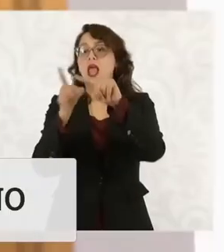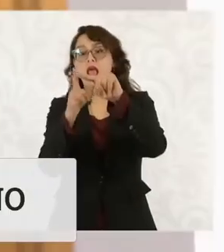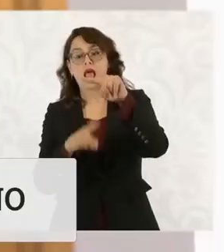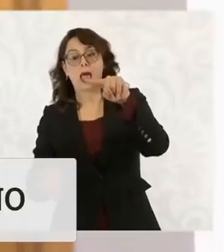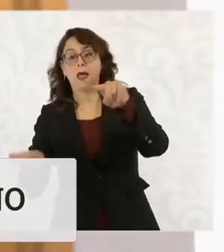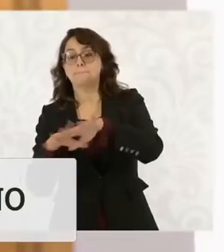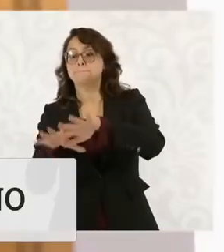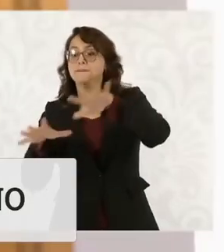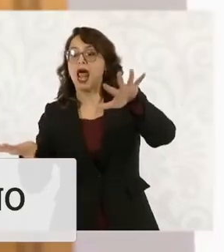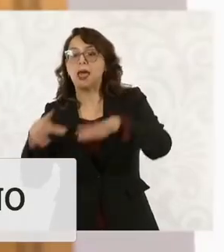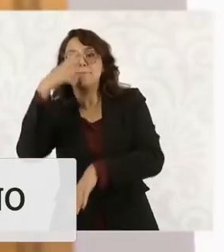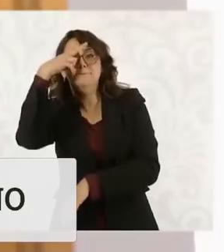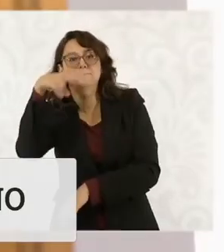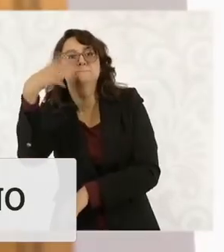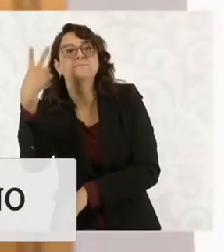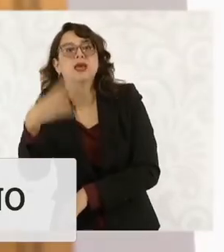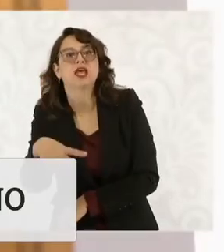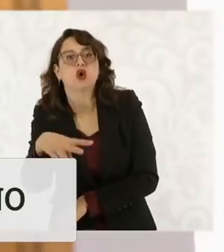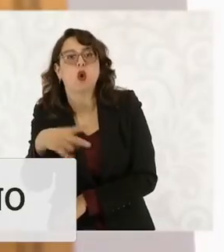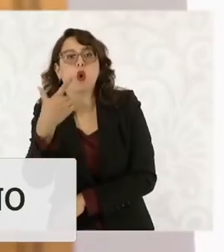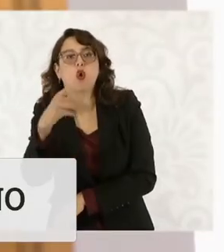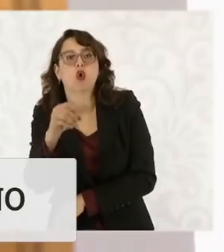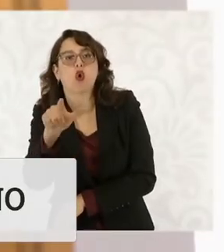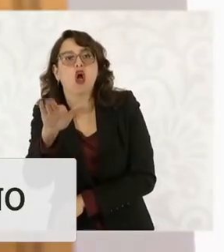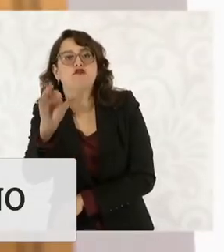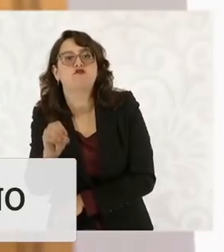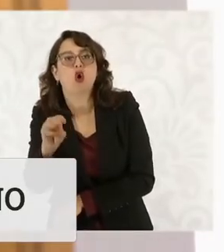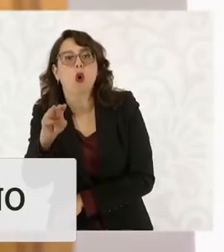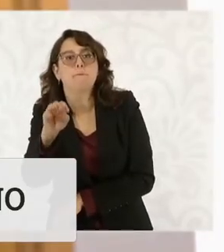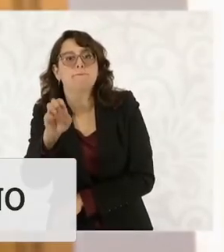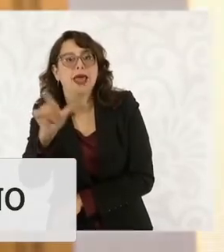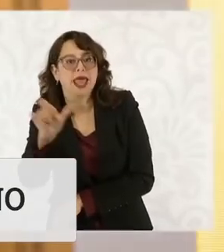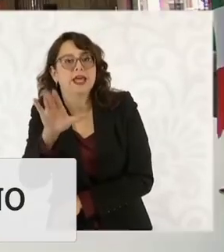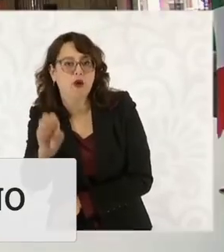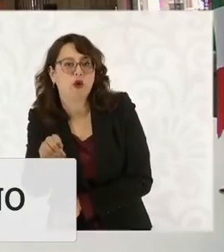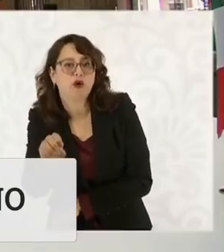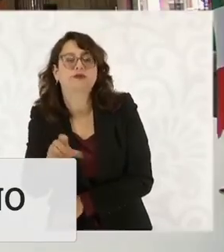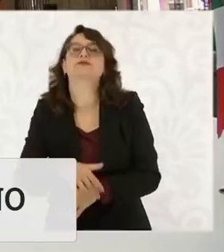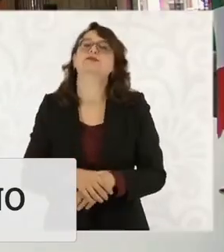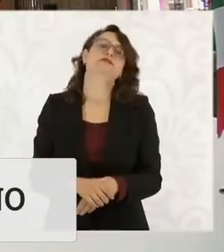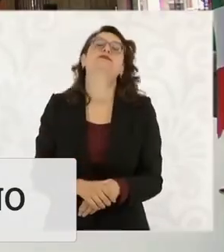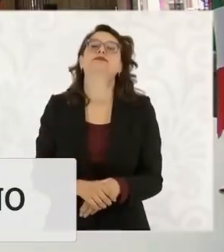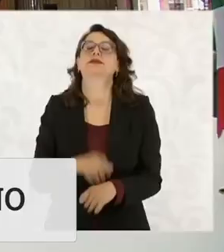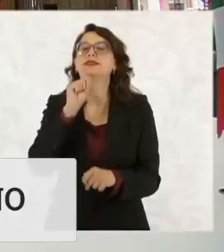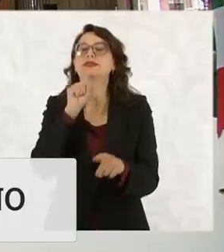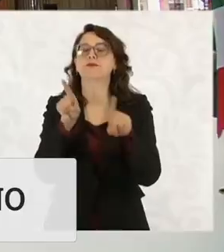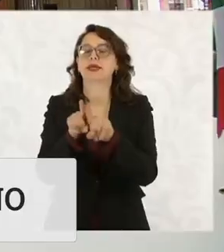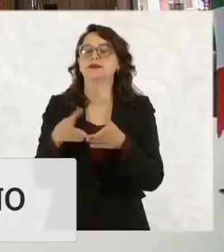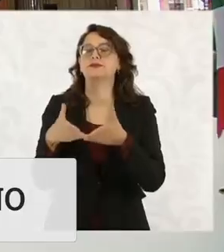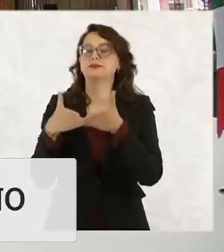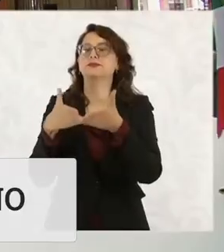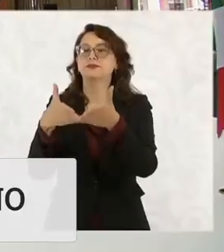ampliación de Progreso, Ceiba Playa, Veracruz, Altamira y Matamoros.